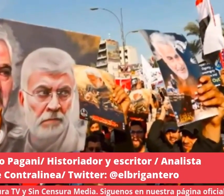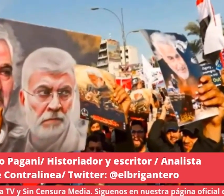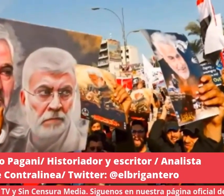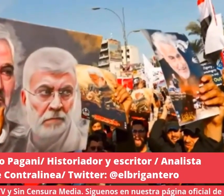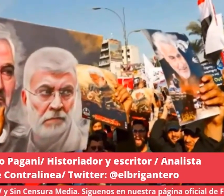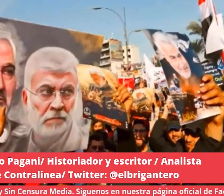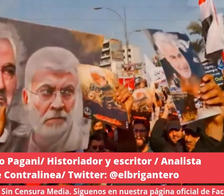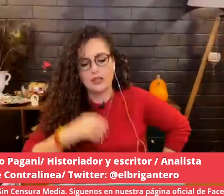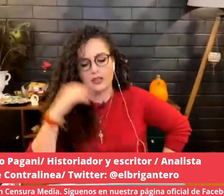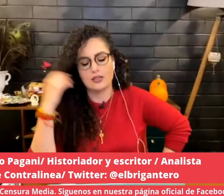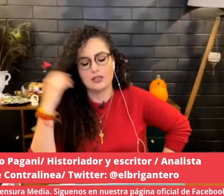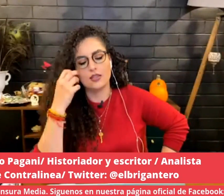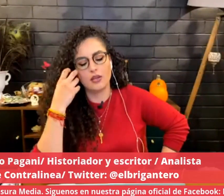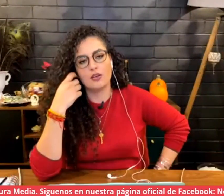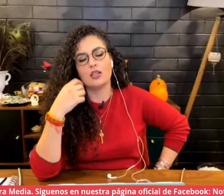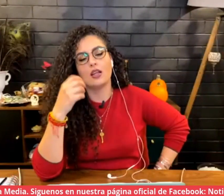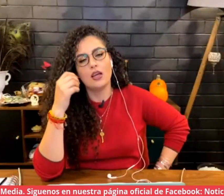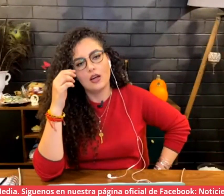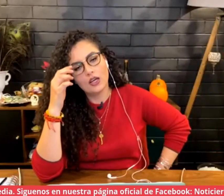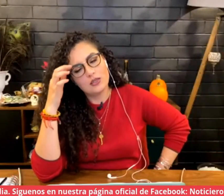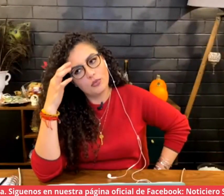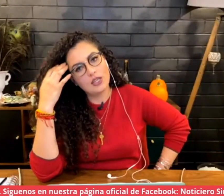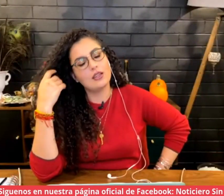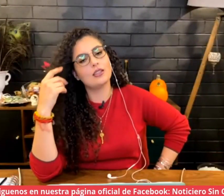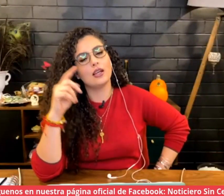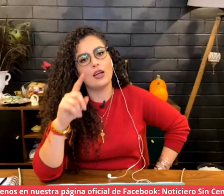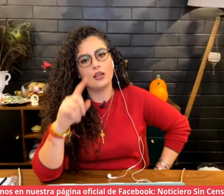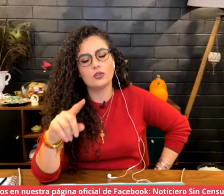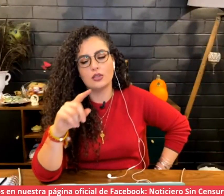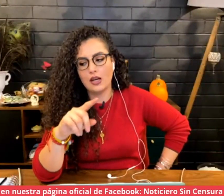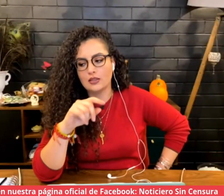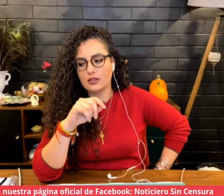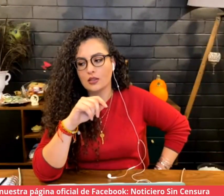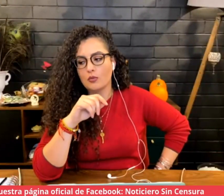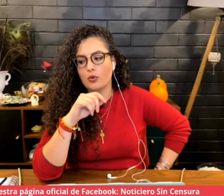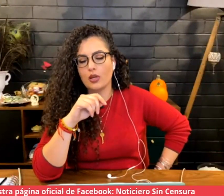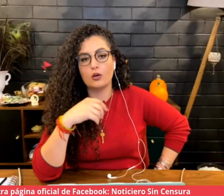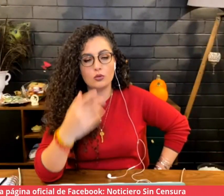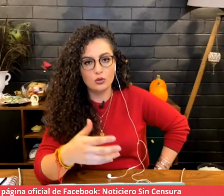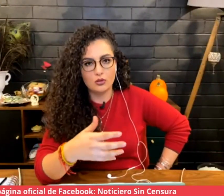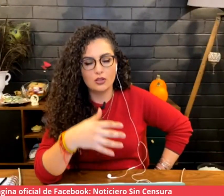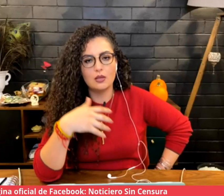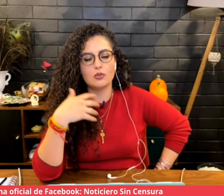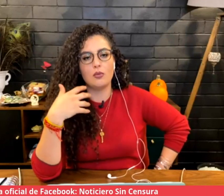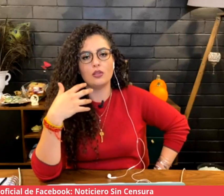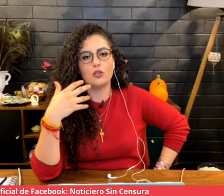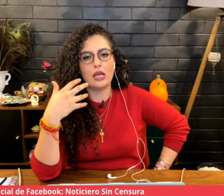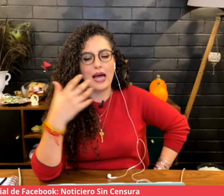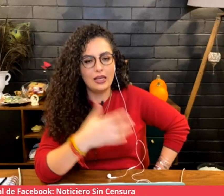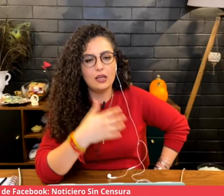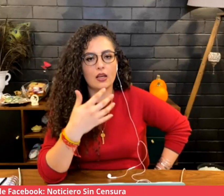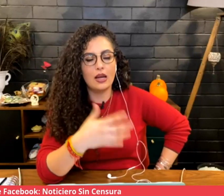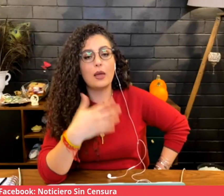Y creo que ahí, gracias, mi querido Richard. Creo que es importante rescatar estos análisis porque justo